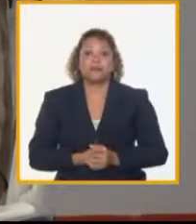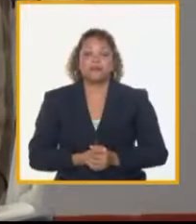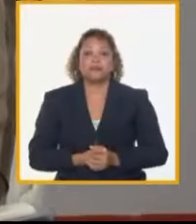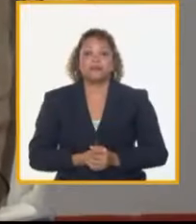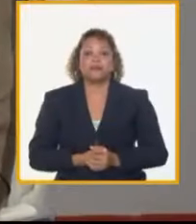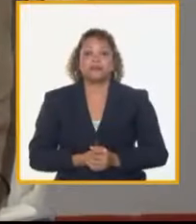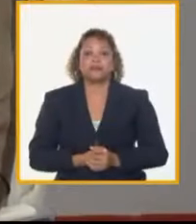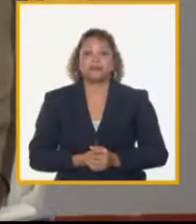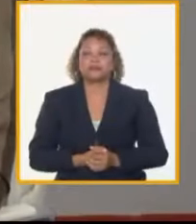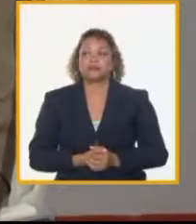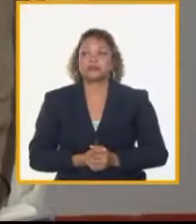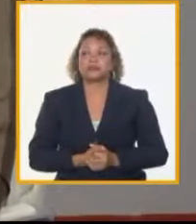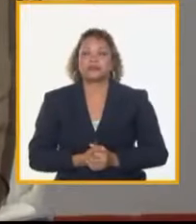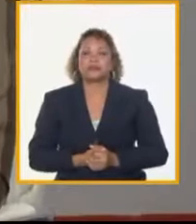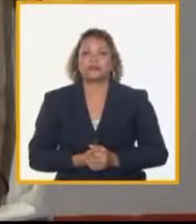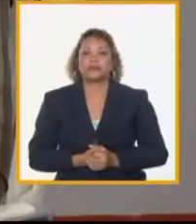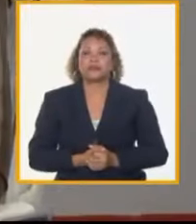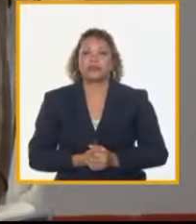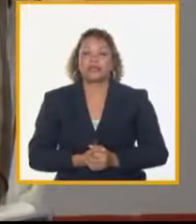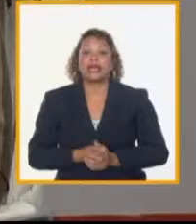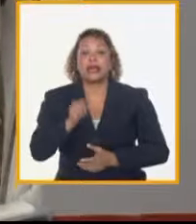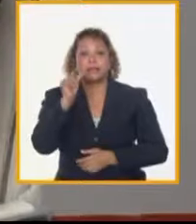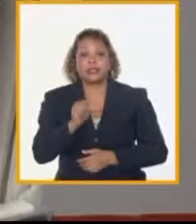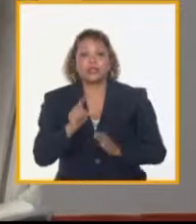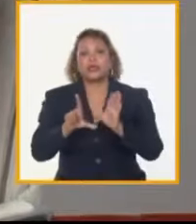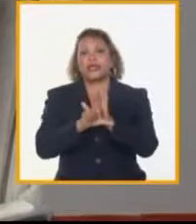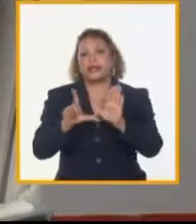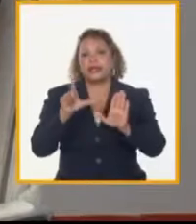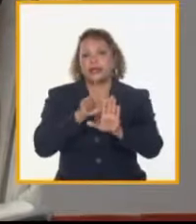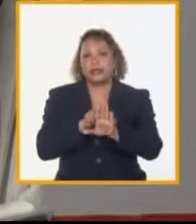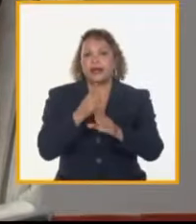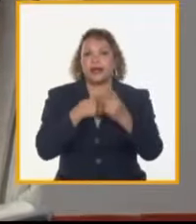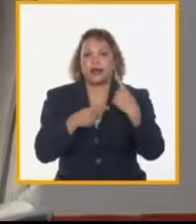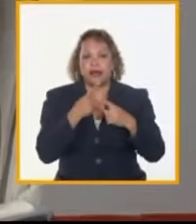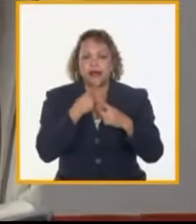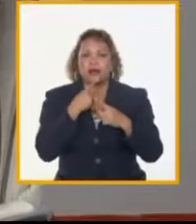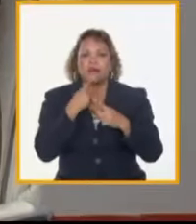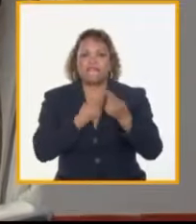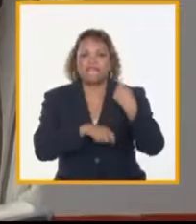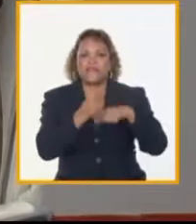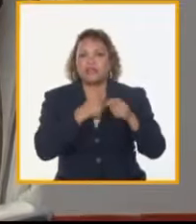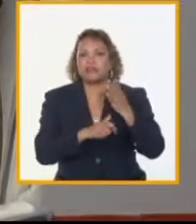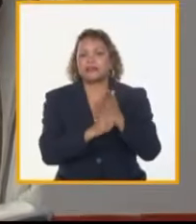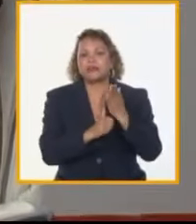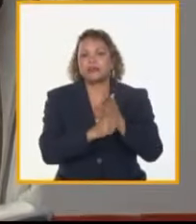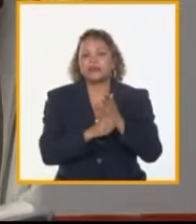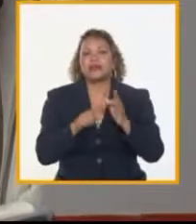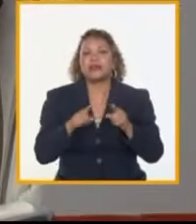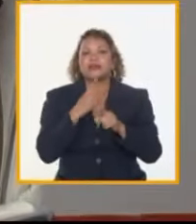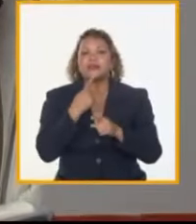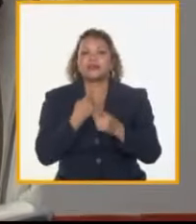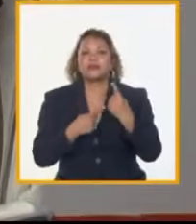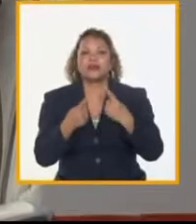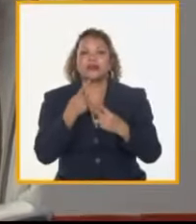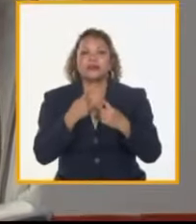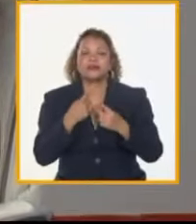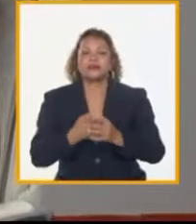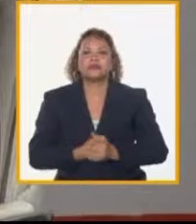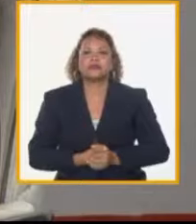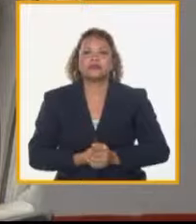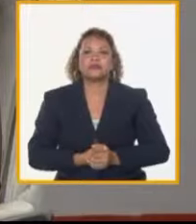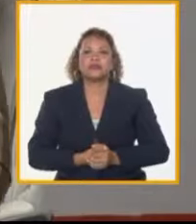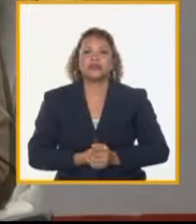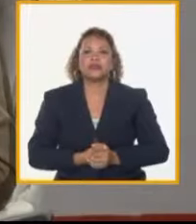normalmente incurra en esta, o sea, en este tipo de actividad, está cometiendo delito de